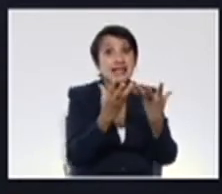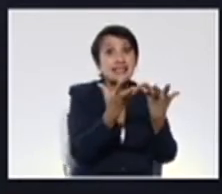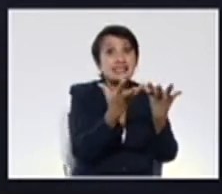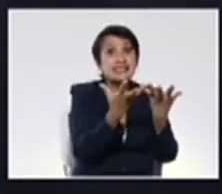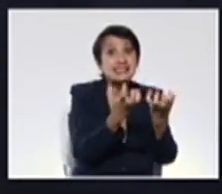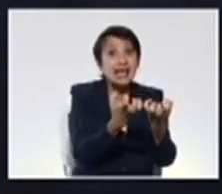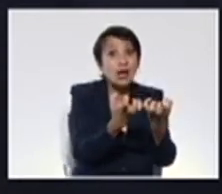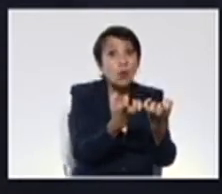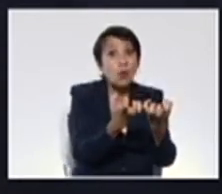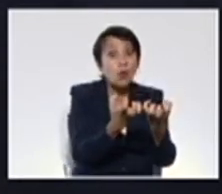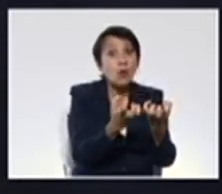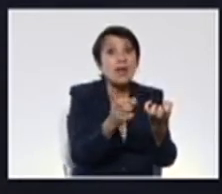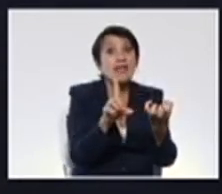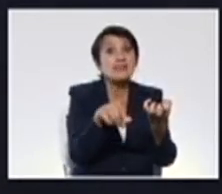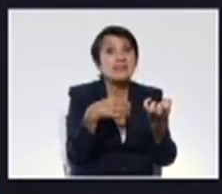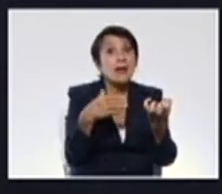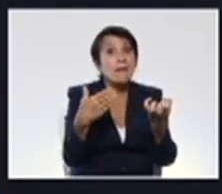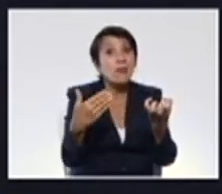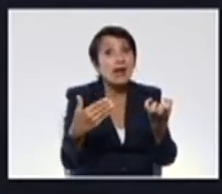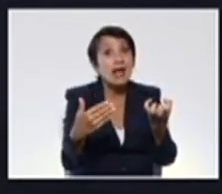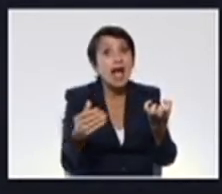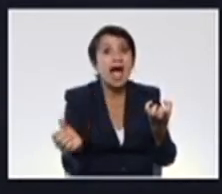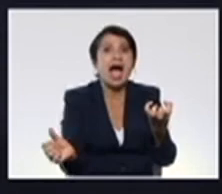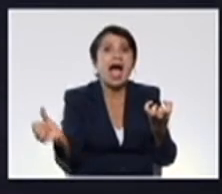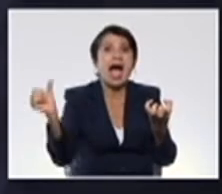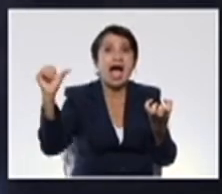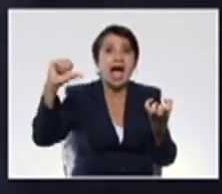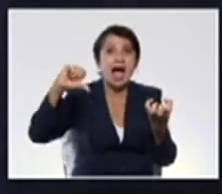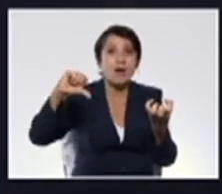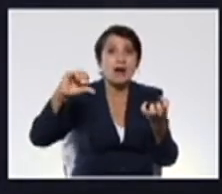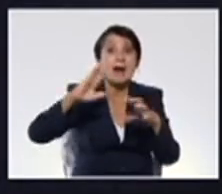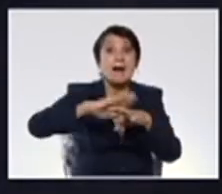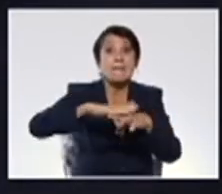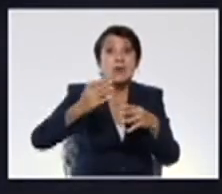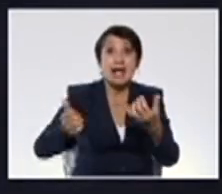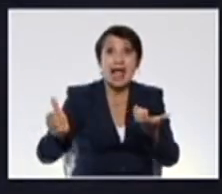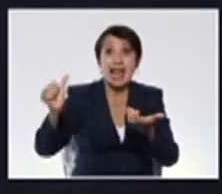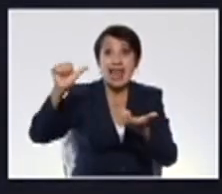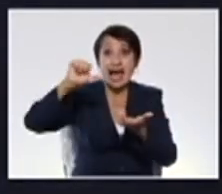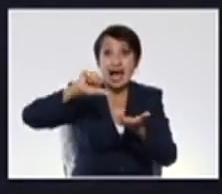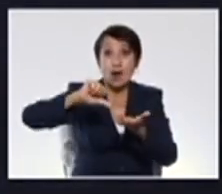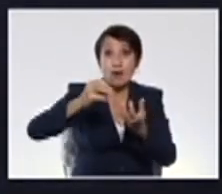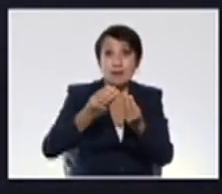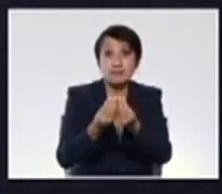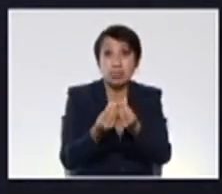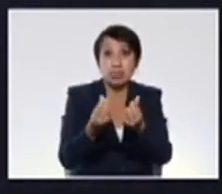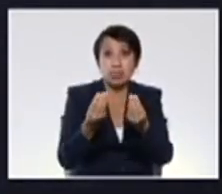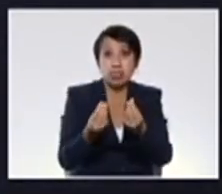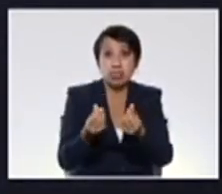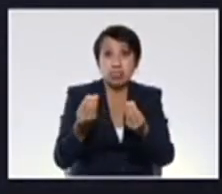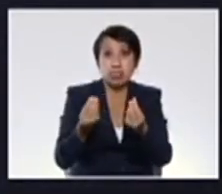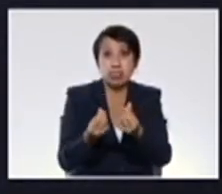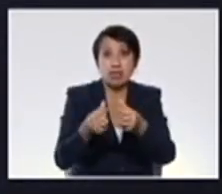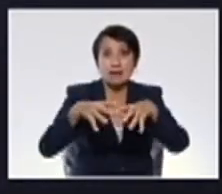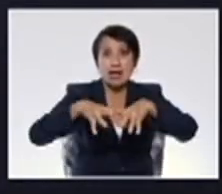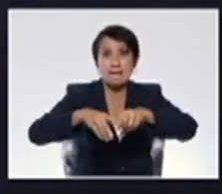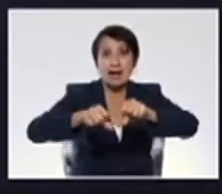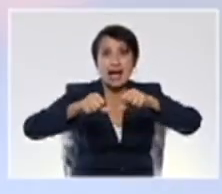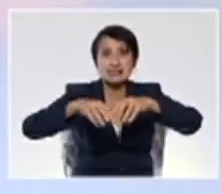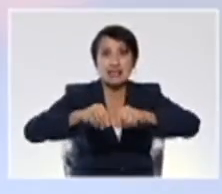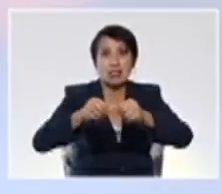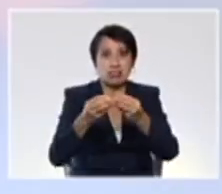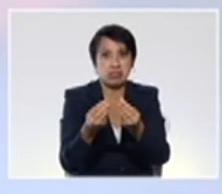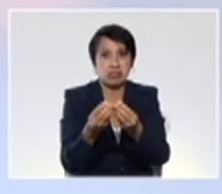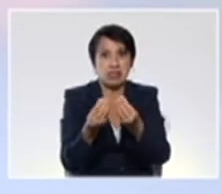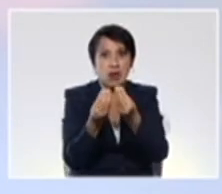le voy a echar un poco de agua. ¿Por qué le voy a echar agua? Porque el agua va a volver una masa la cáscara del huevo y al volverla una masa